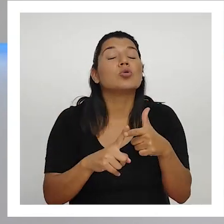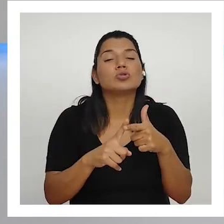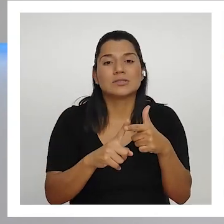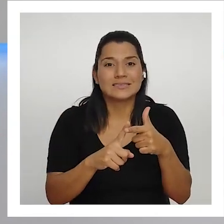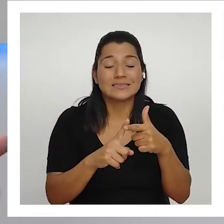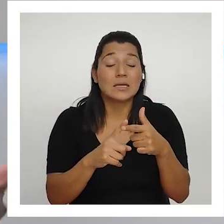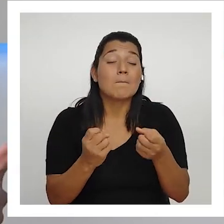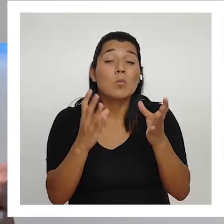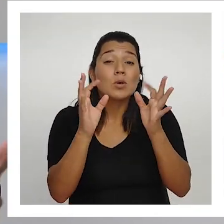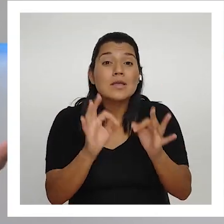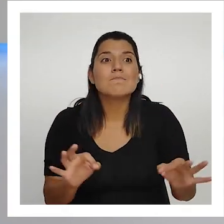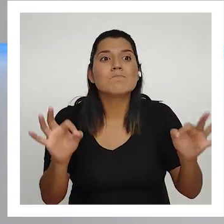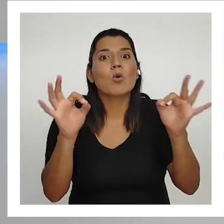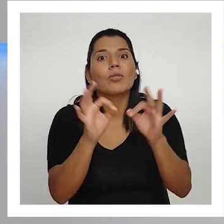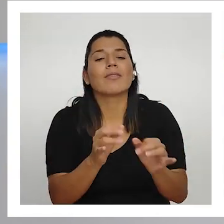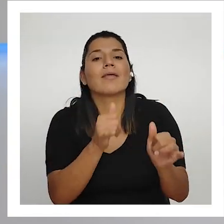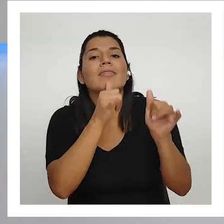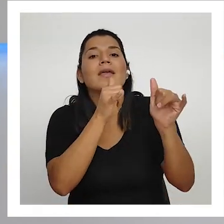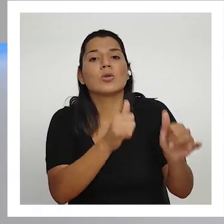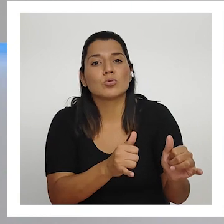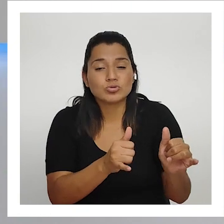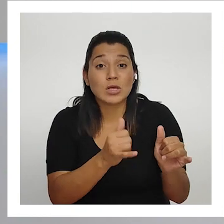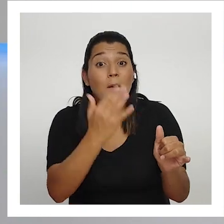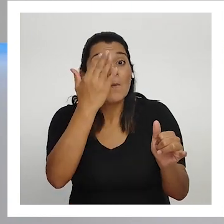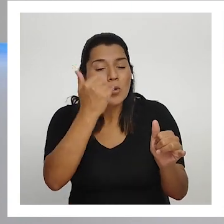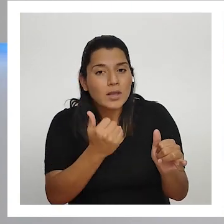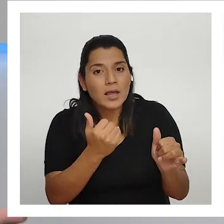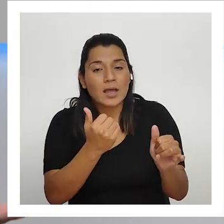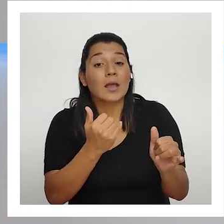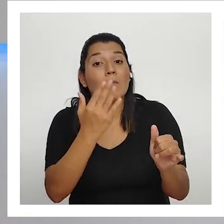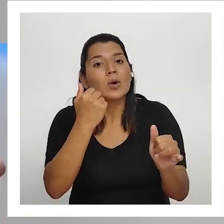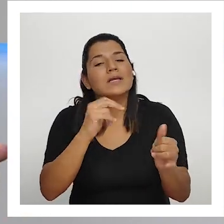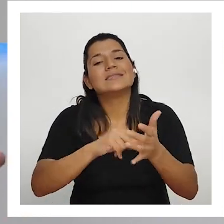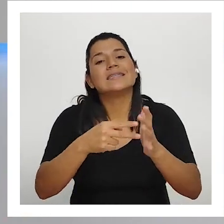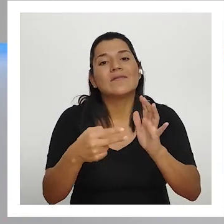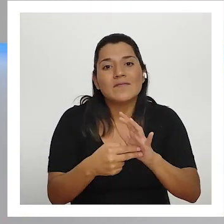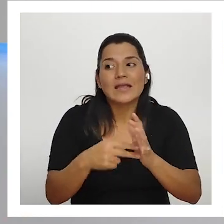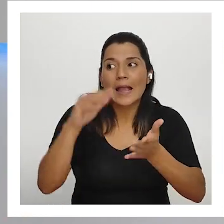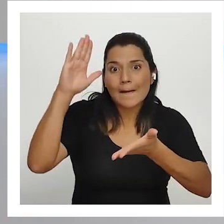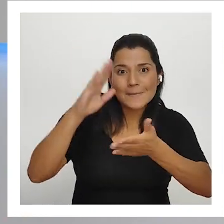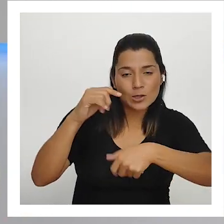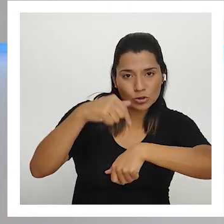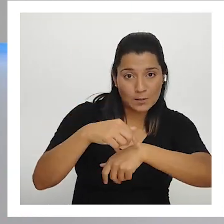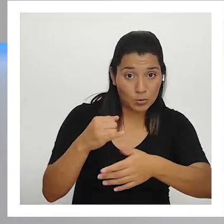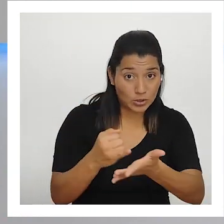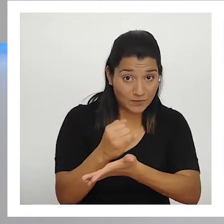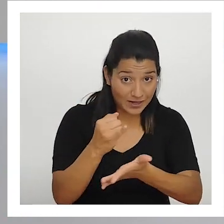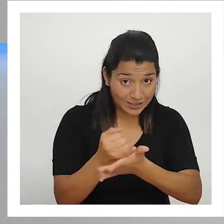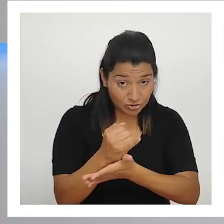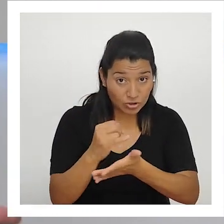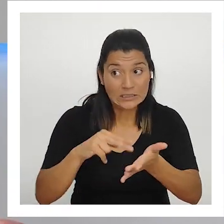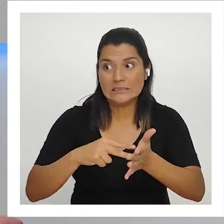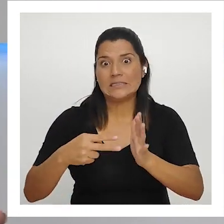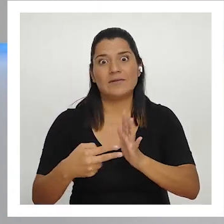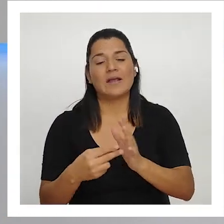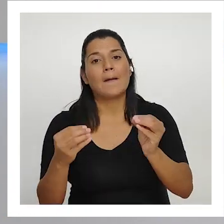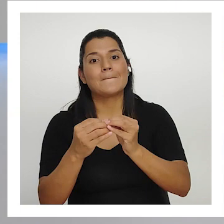dueña de Facebook, y muchas veces ocurre que la información, como es evidencia digital, a final de cuentas, la misma es muy